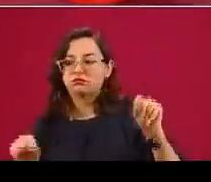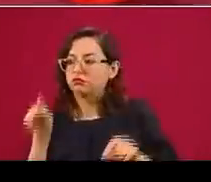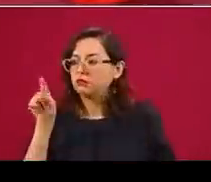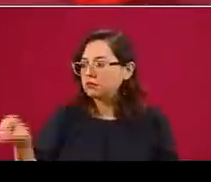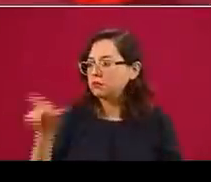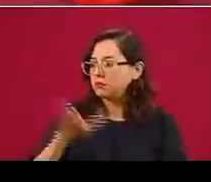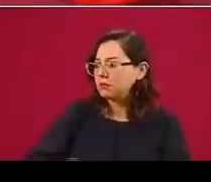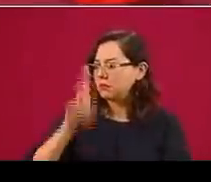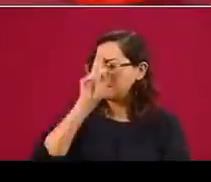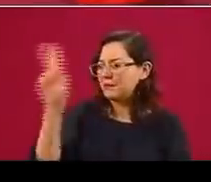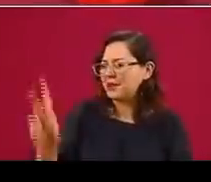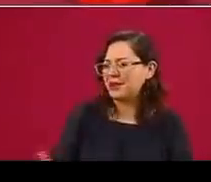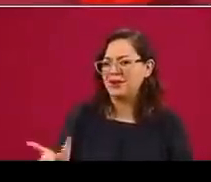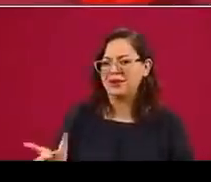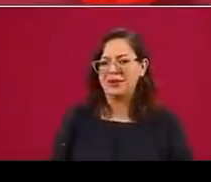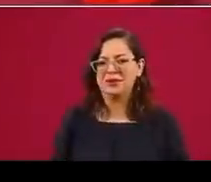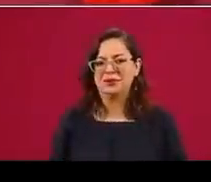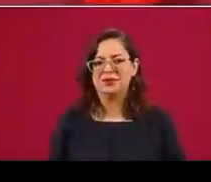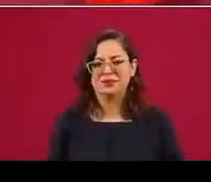Ayer pues fue una cosa, a ver.